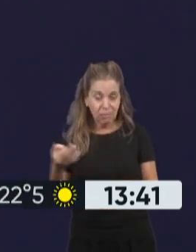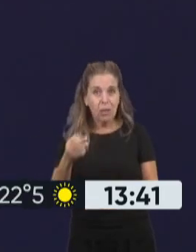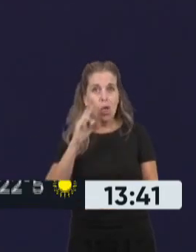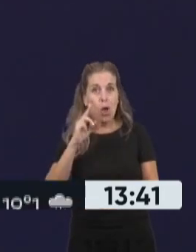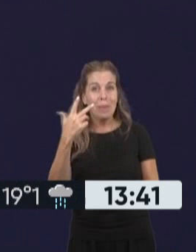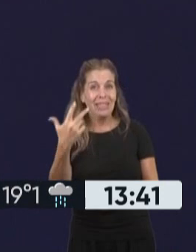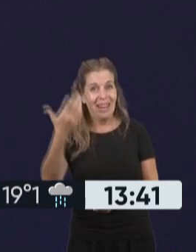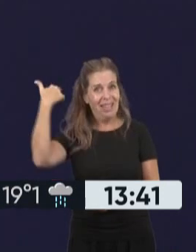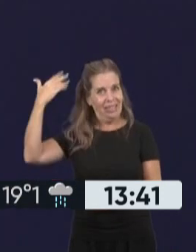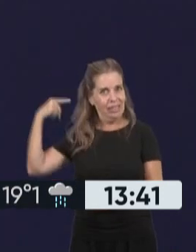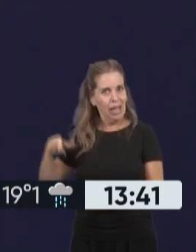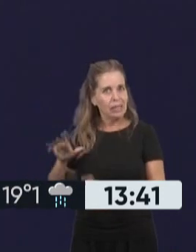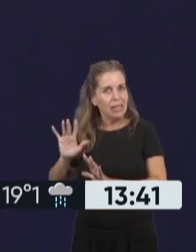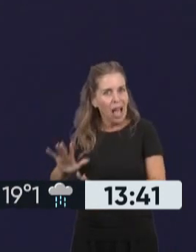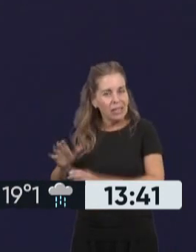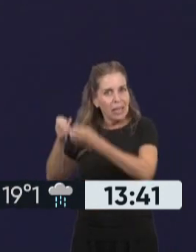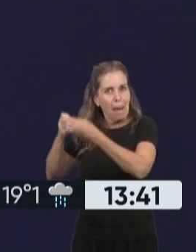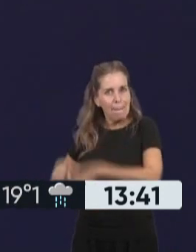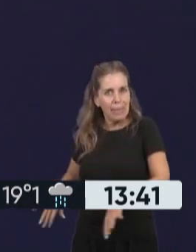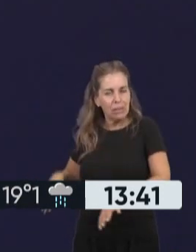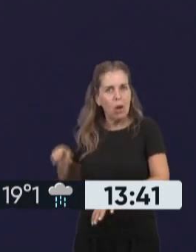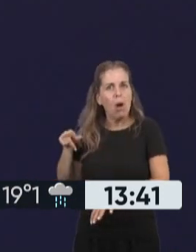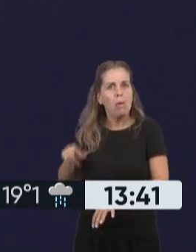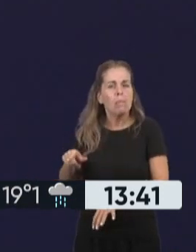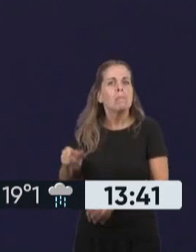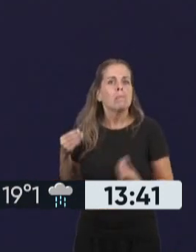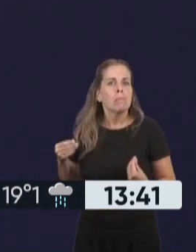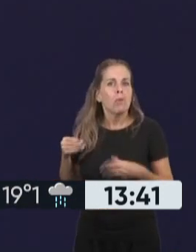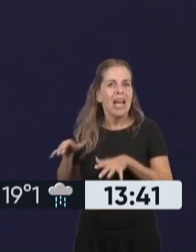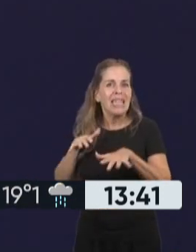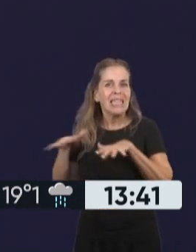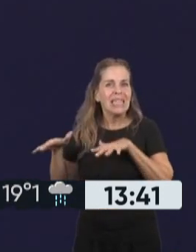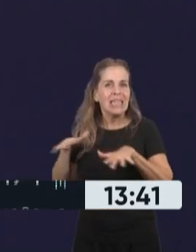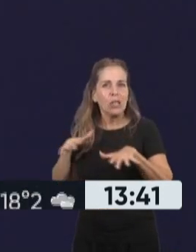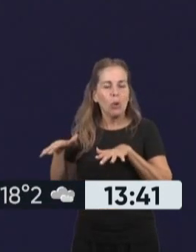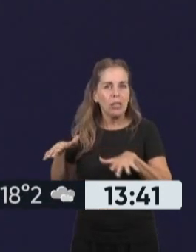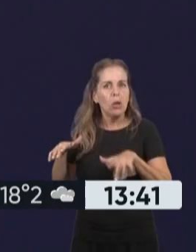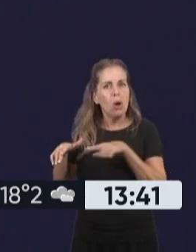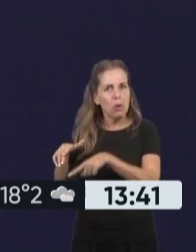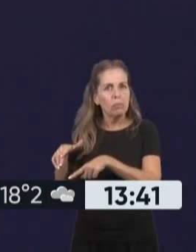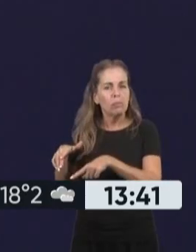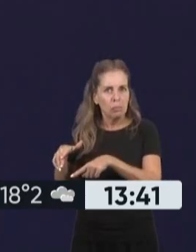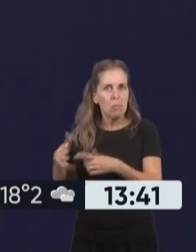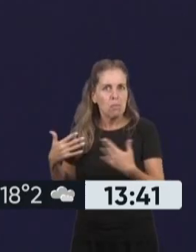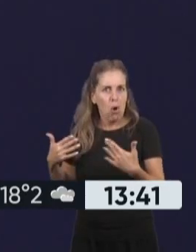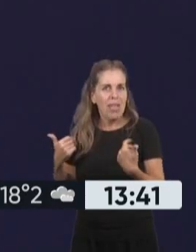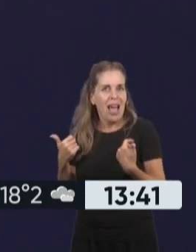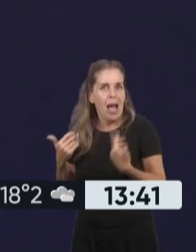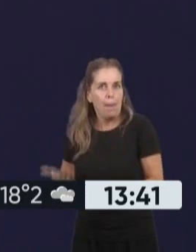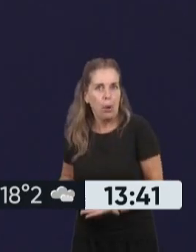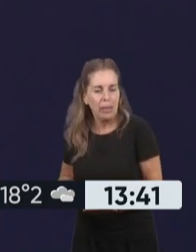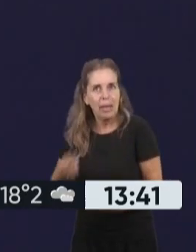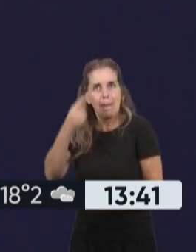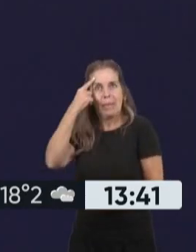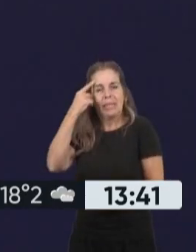2003, arrancó con una situación que podría haber aprovechado efectivamente para hacer una